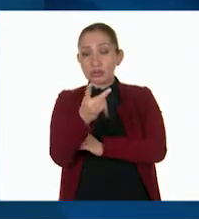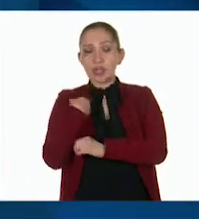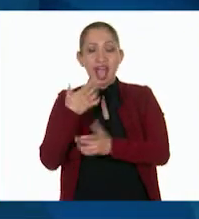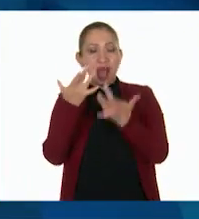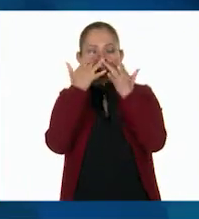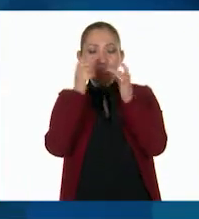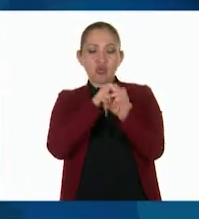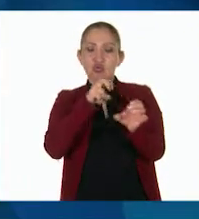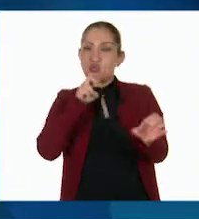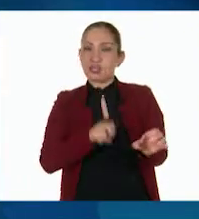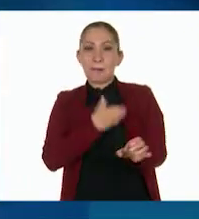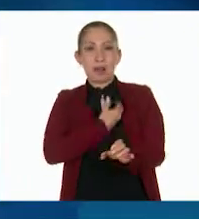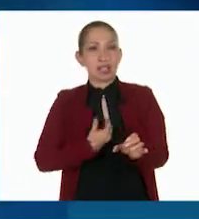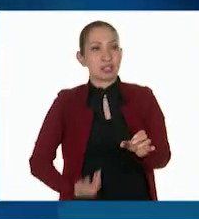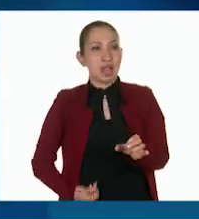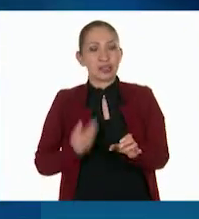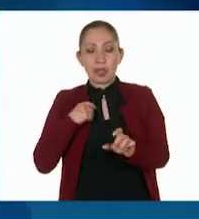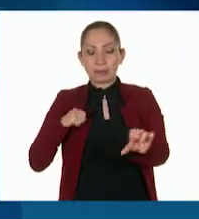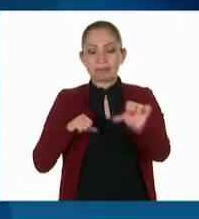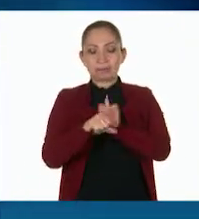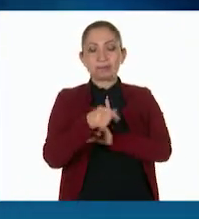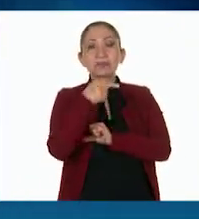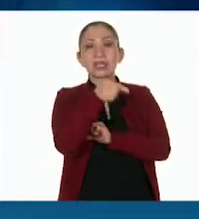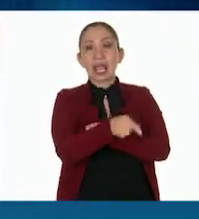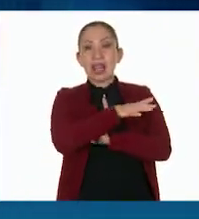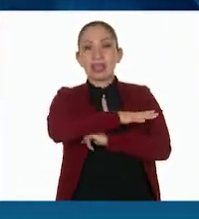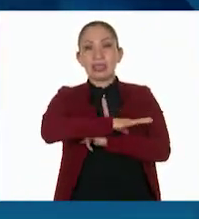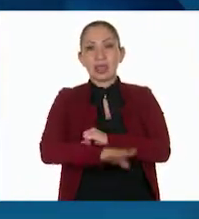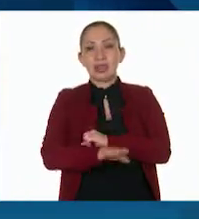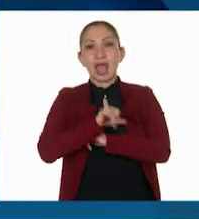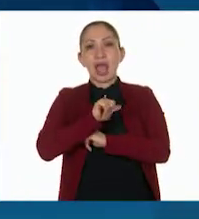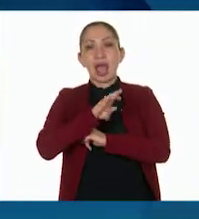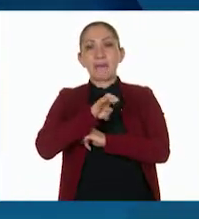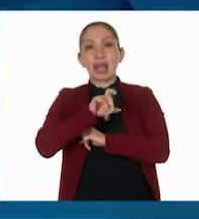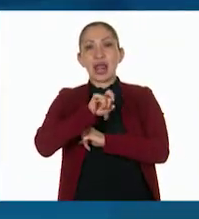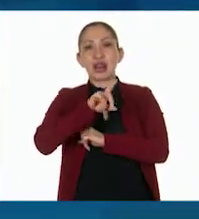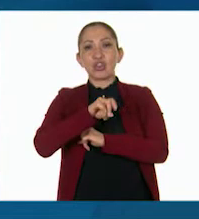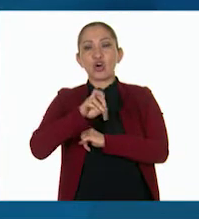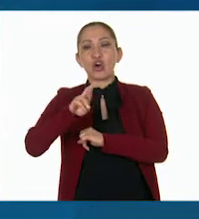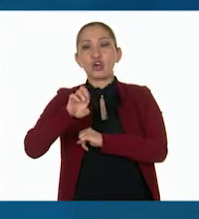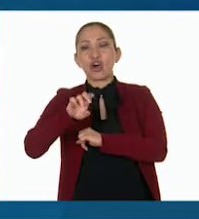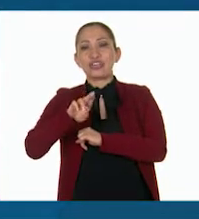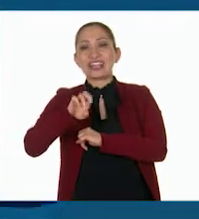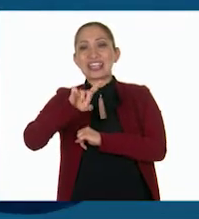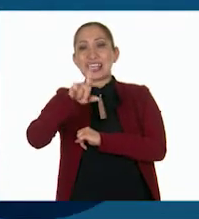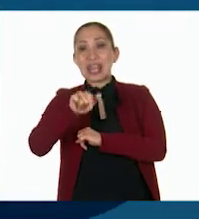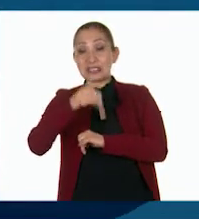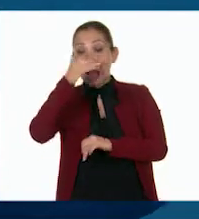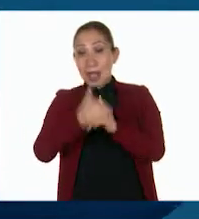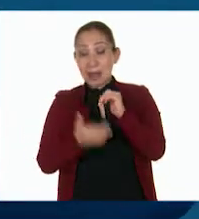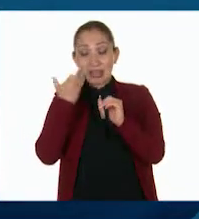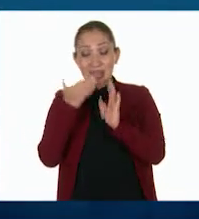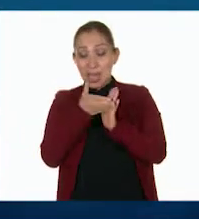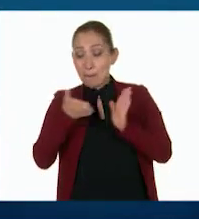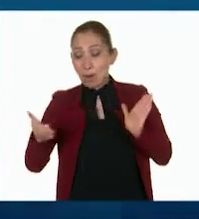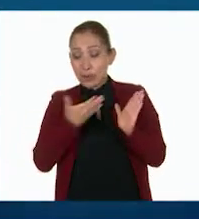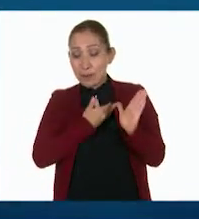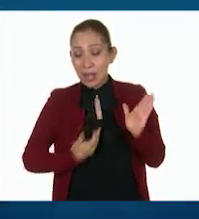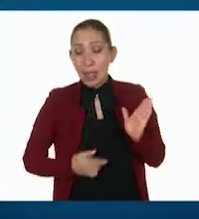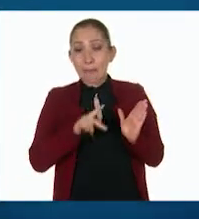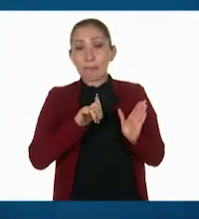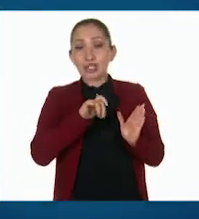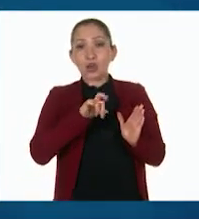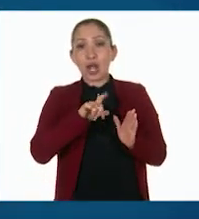presentó su renuncia, sucediéndole en el poder el general Abelardo Rodríguez, a fin de concluir el periodo presidencial de